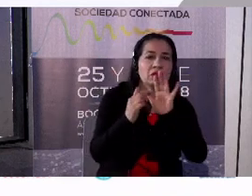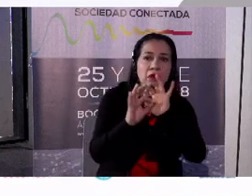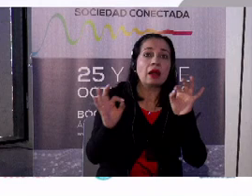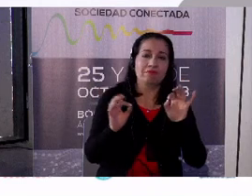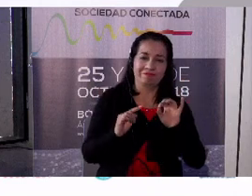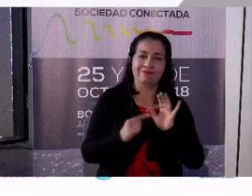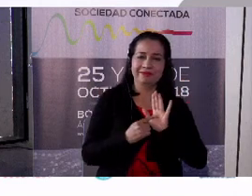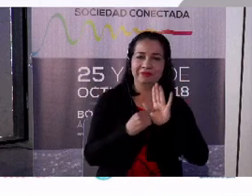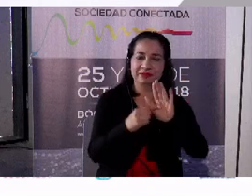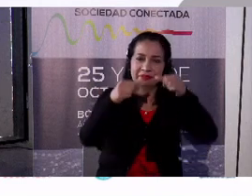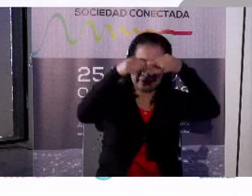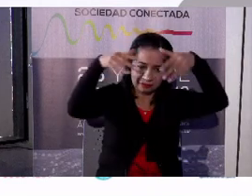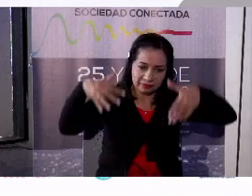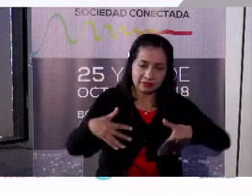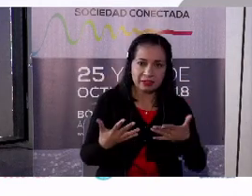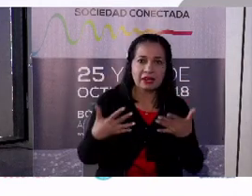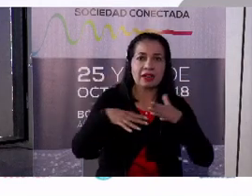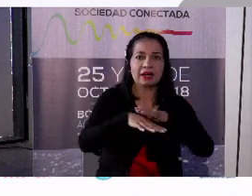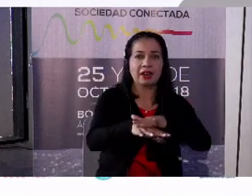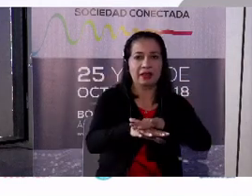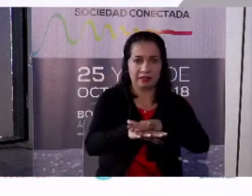mi presentación Z